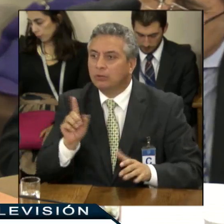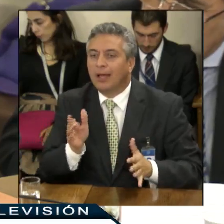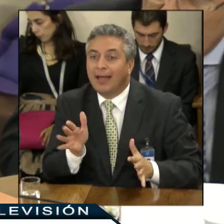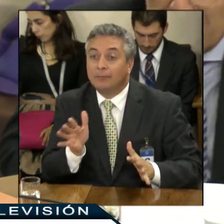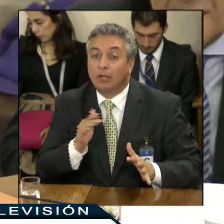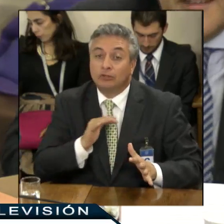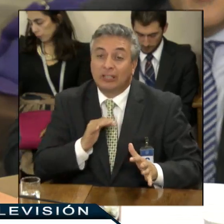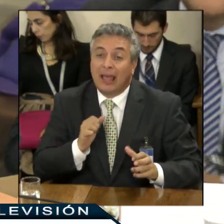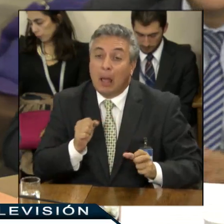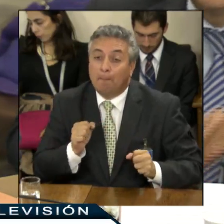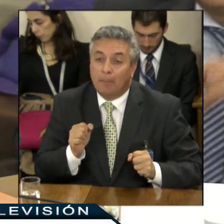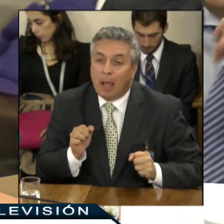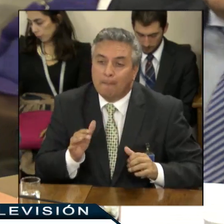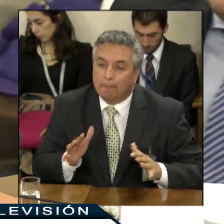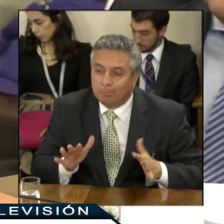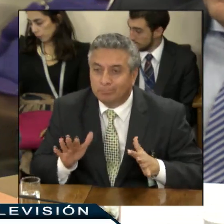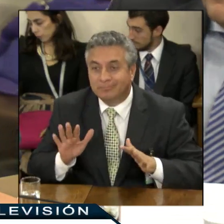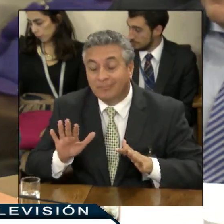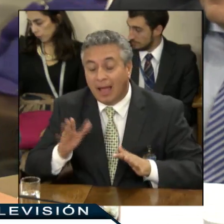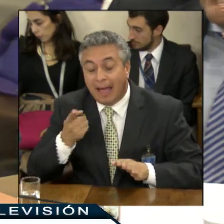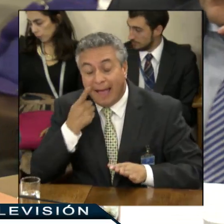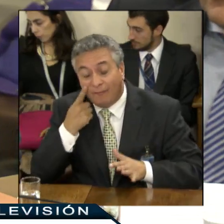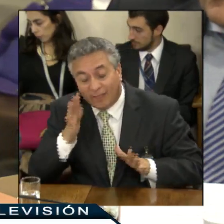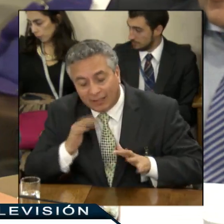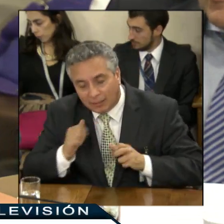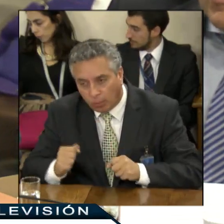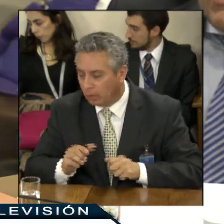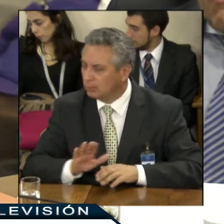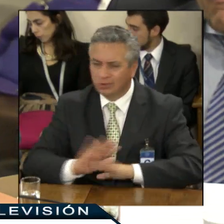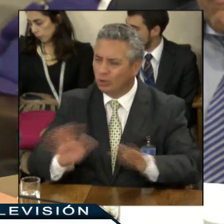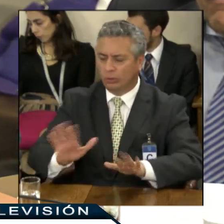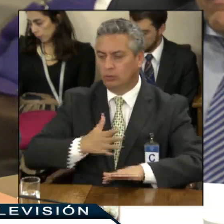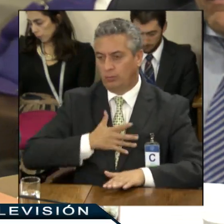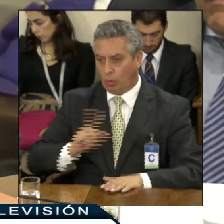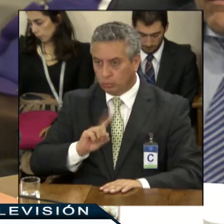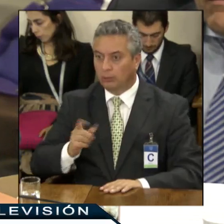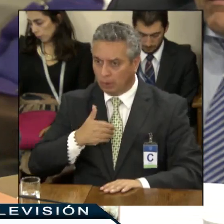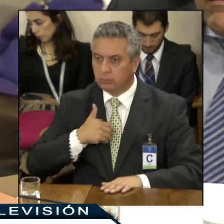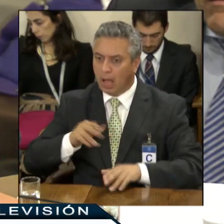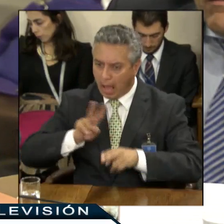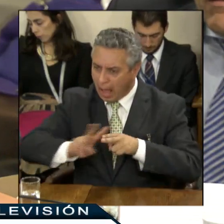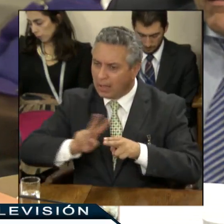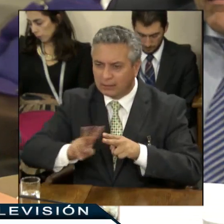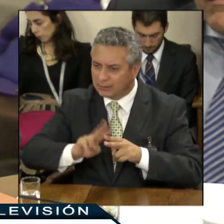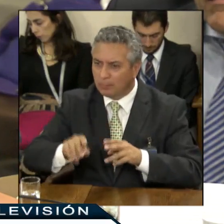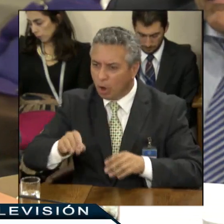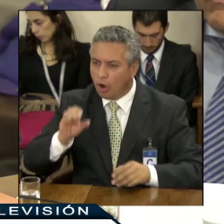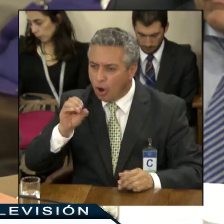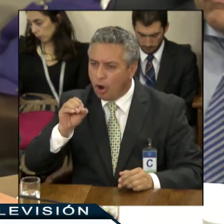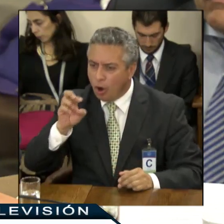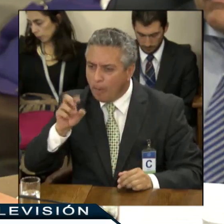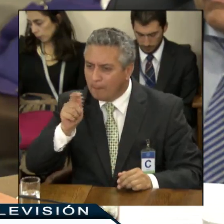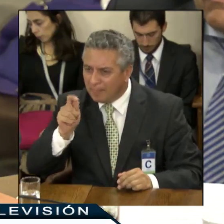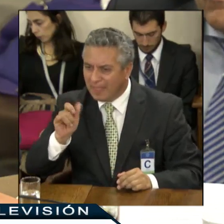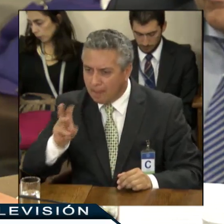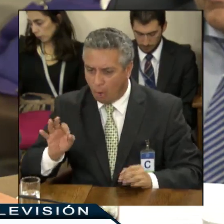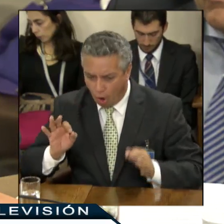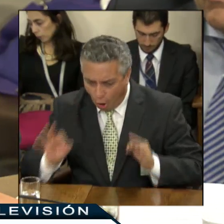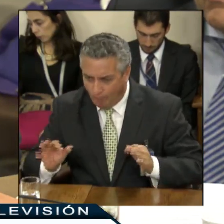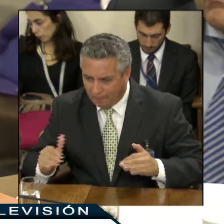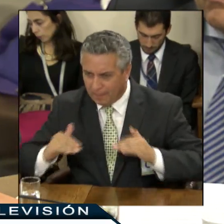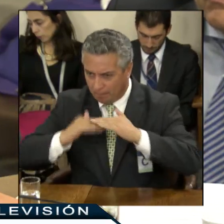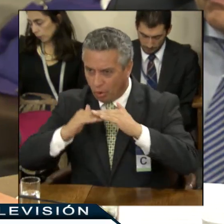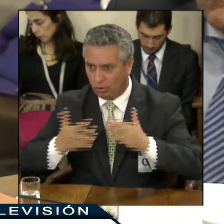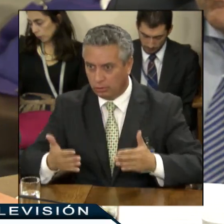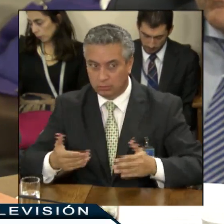posible porque no me gusta manuar eso Ah pero pero sí en que en que tengamos que hacer lo óptimo aquí nosotros no nos